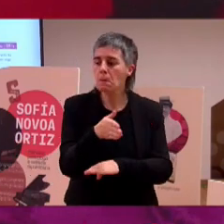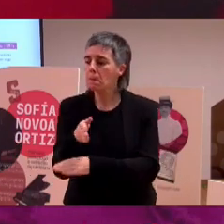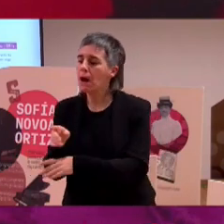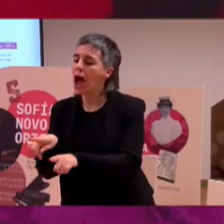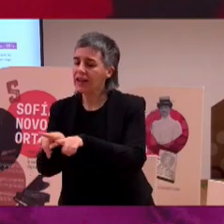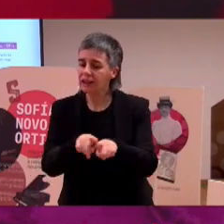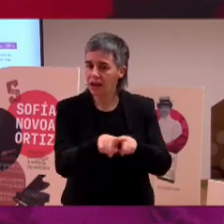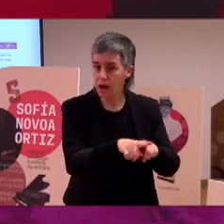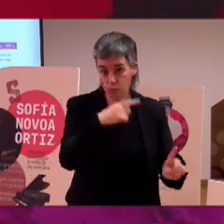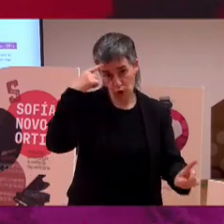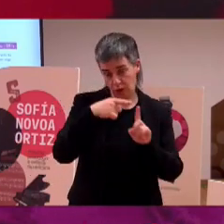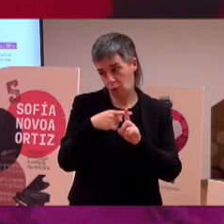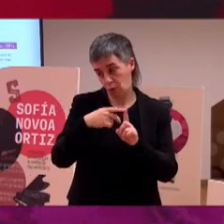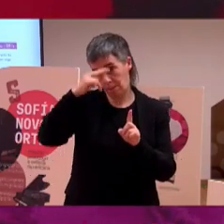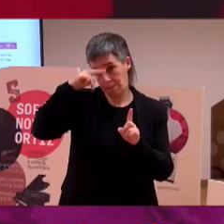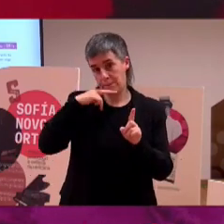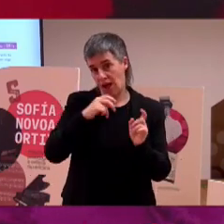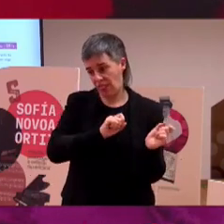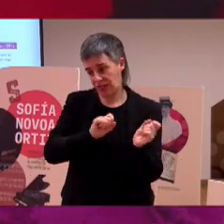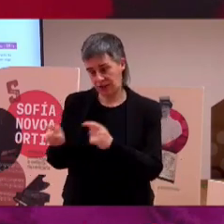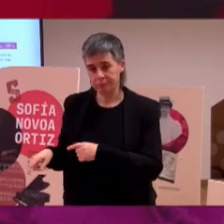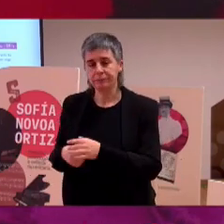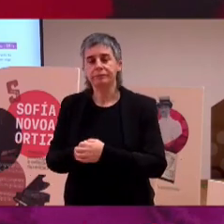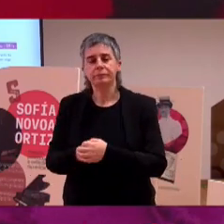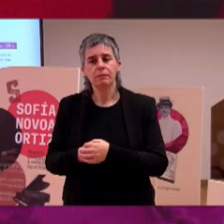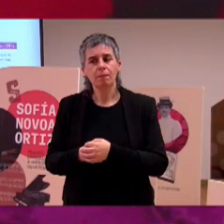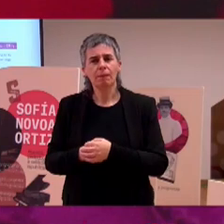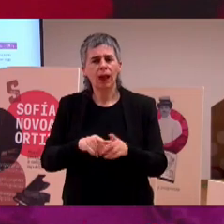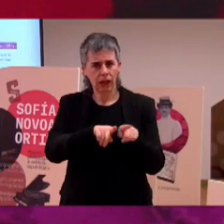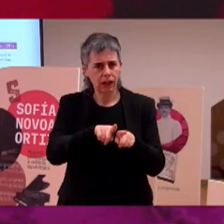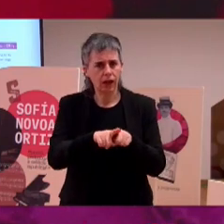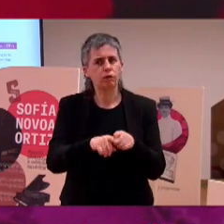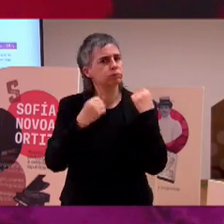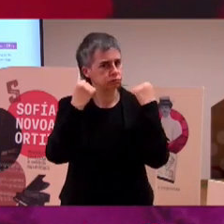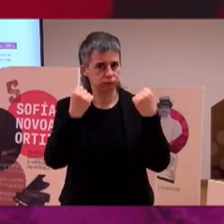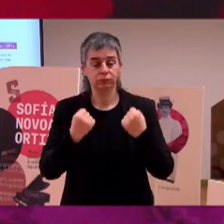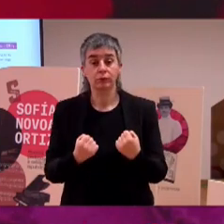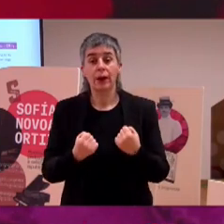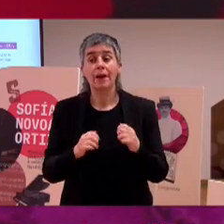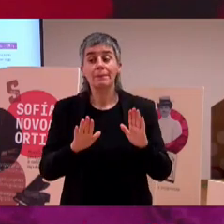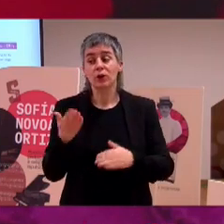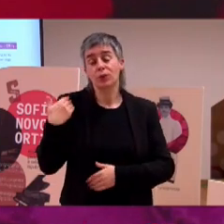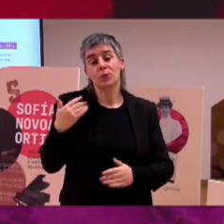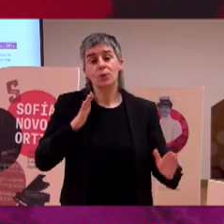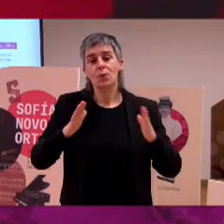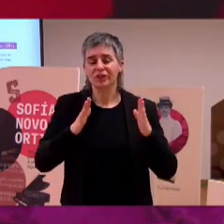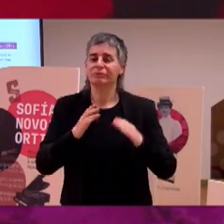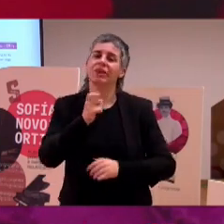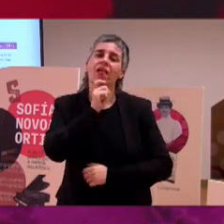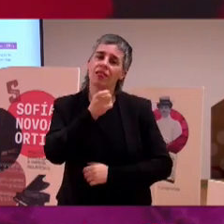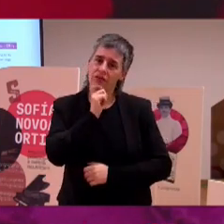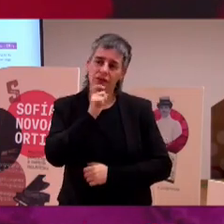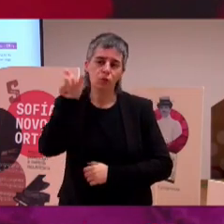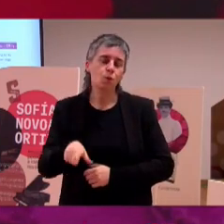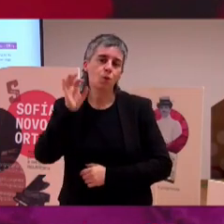para o seu pai, que escribe, son realmente excelentes. Pero naquel momento sí que é difícil que unha